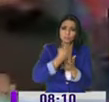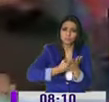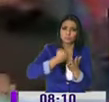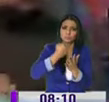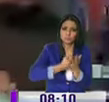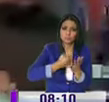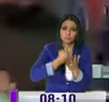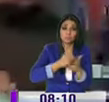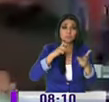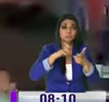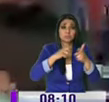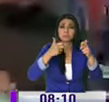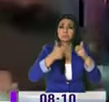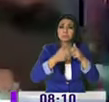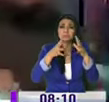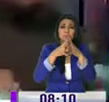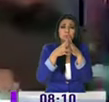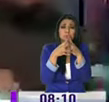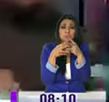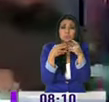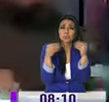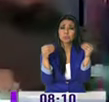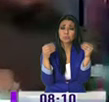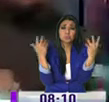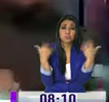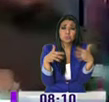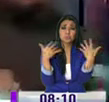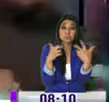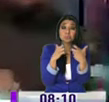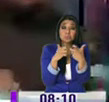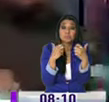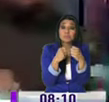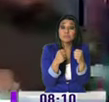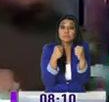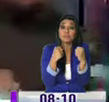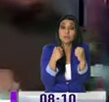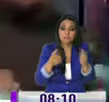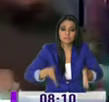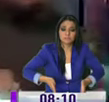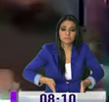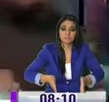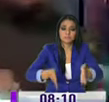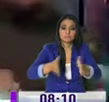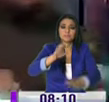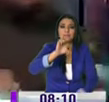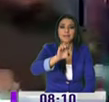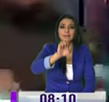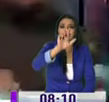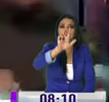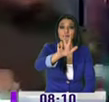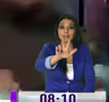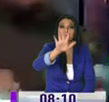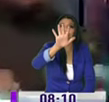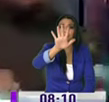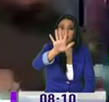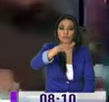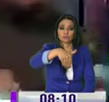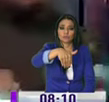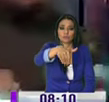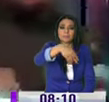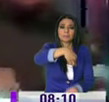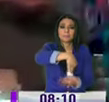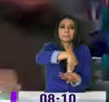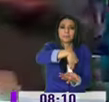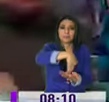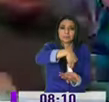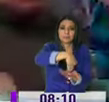solucionar el gravísimo problema que tenemos aquí en la carretera de kings héctor mejía por